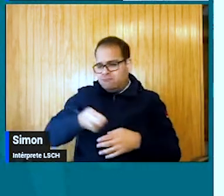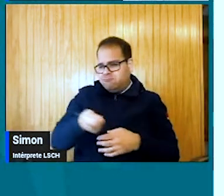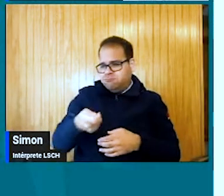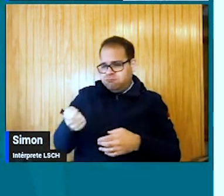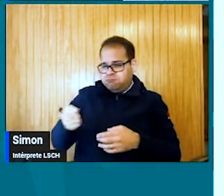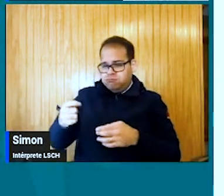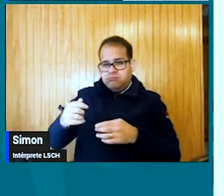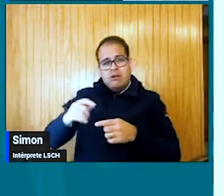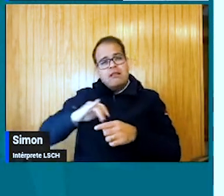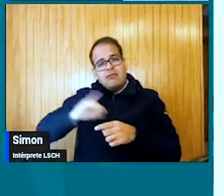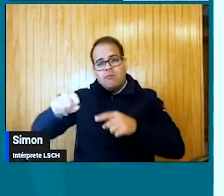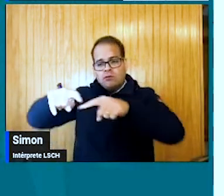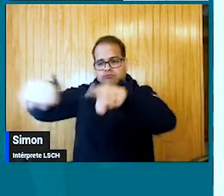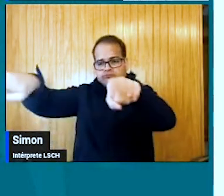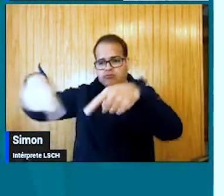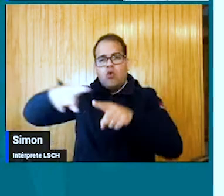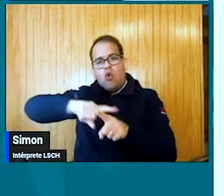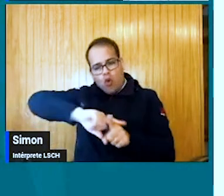tener los suelos muy húmedos,